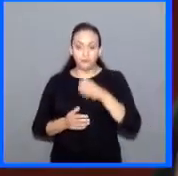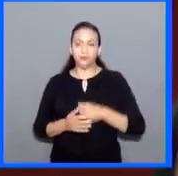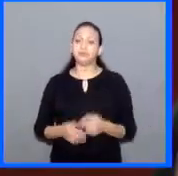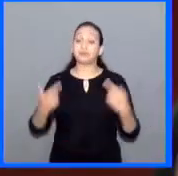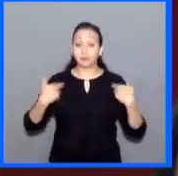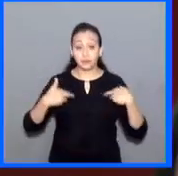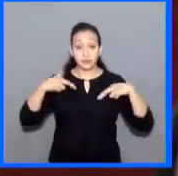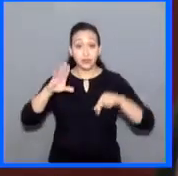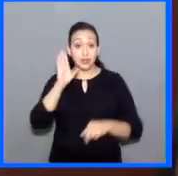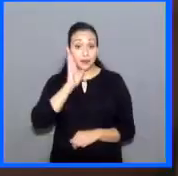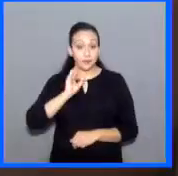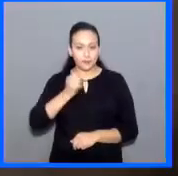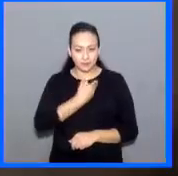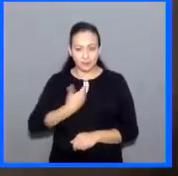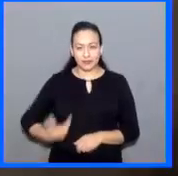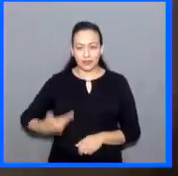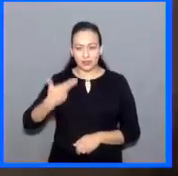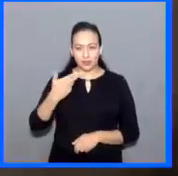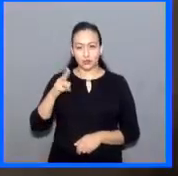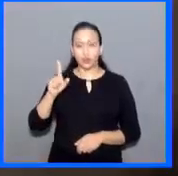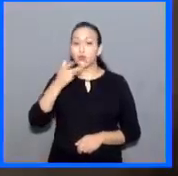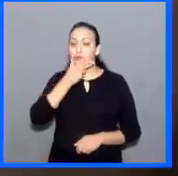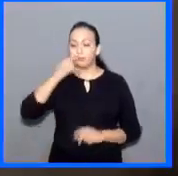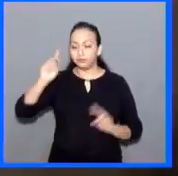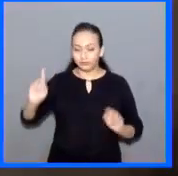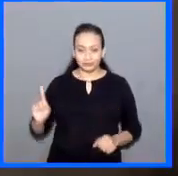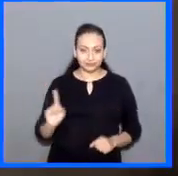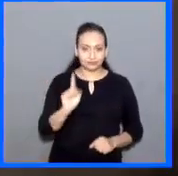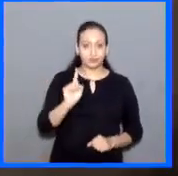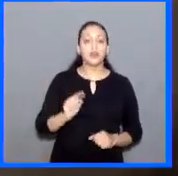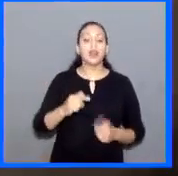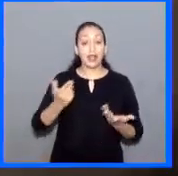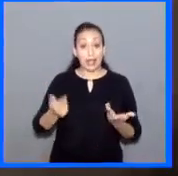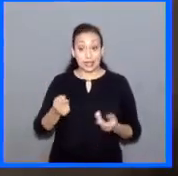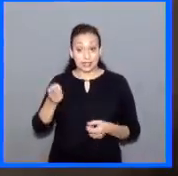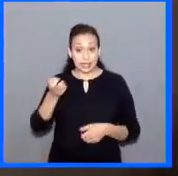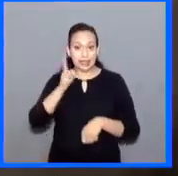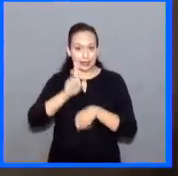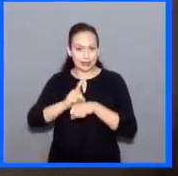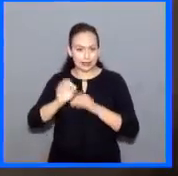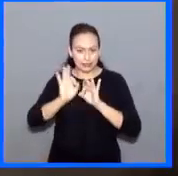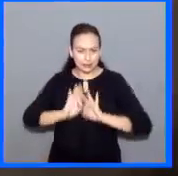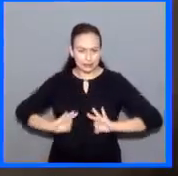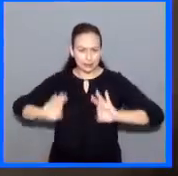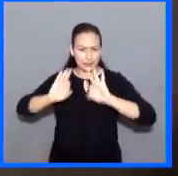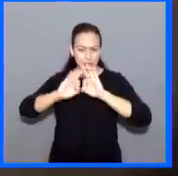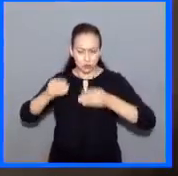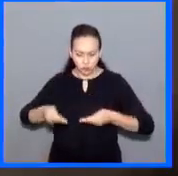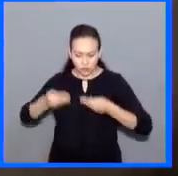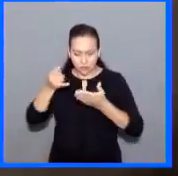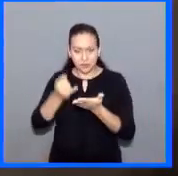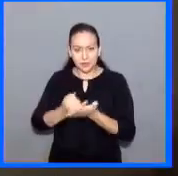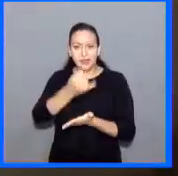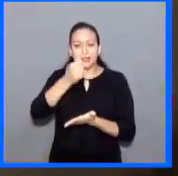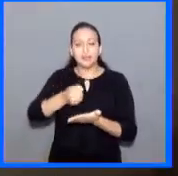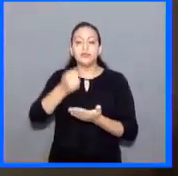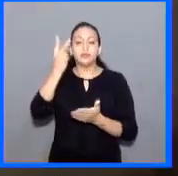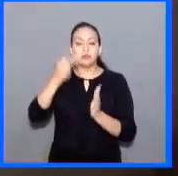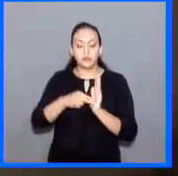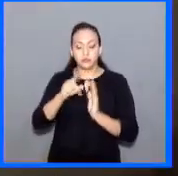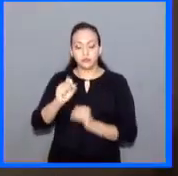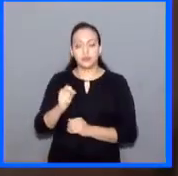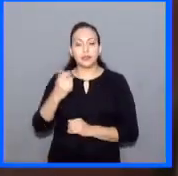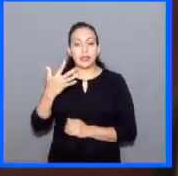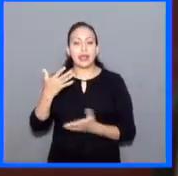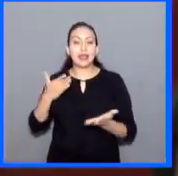Hugo Aguilar Ortiz, durante la ceremonia de entrega del Premio Sentencias 2025, Acceso a la Justicia de